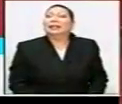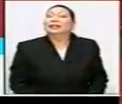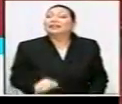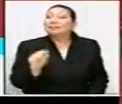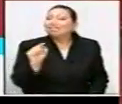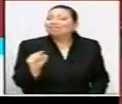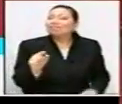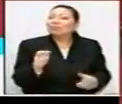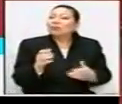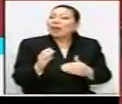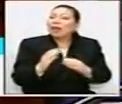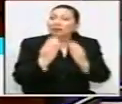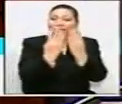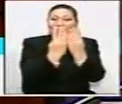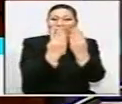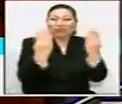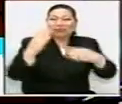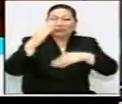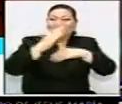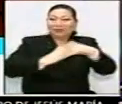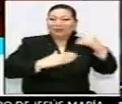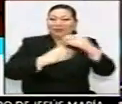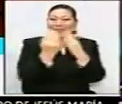Y ahí construyen el muro de Berlín.